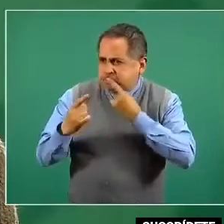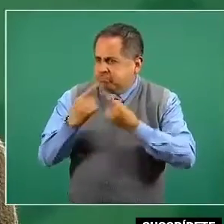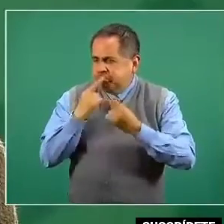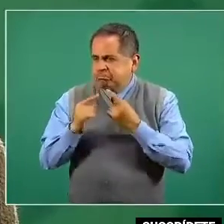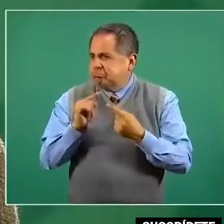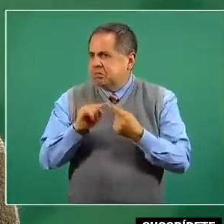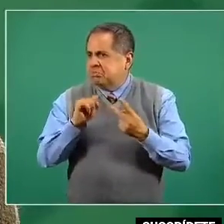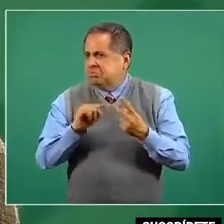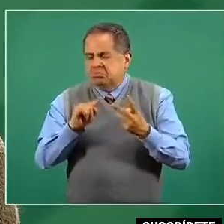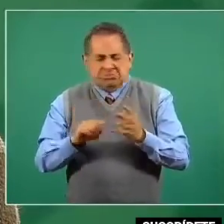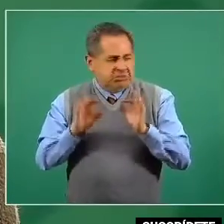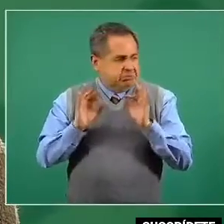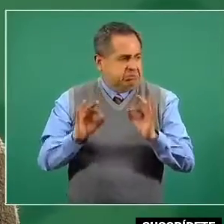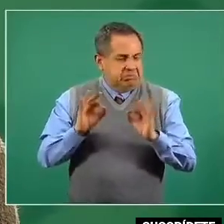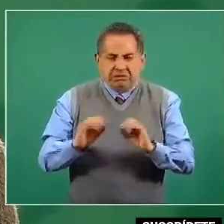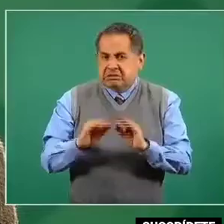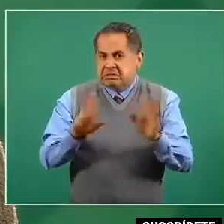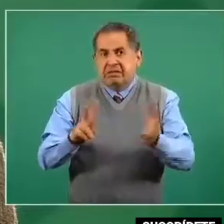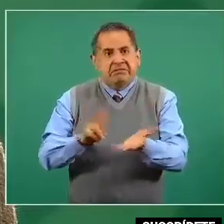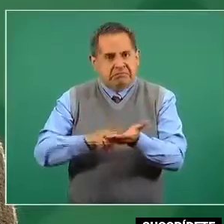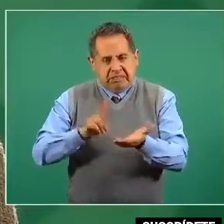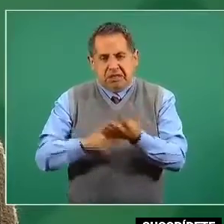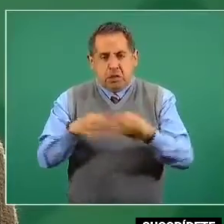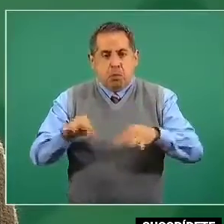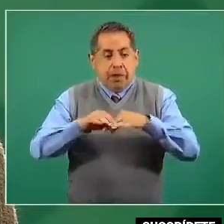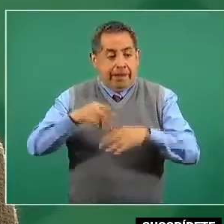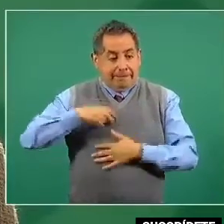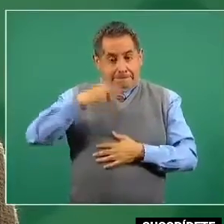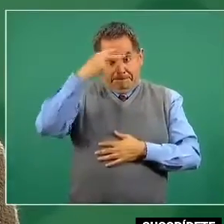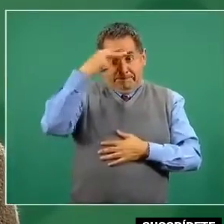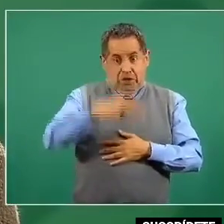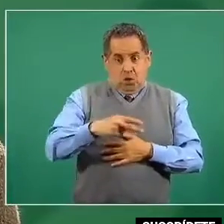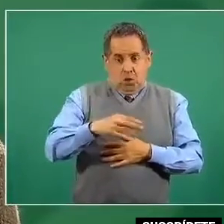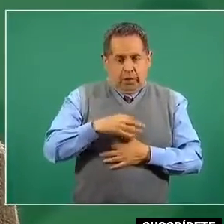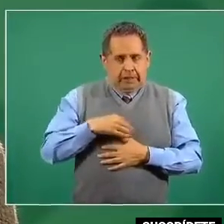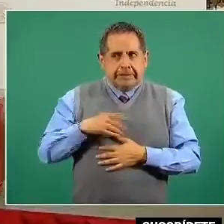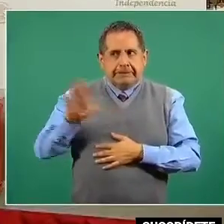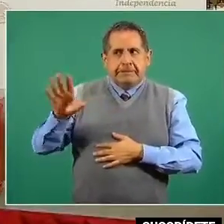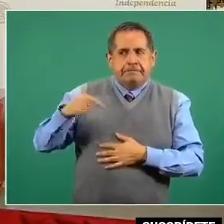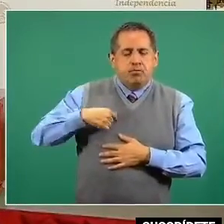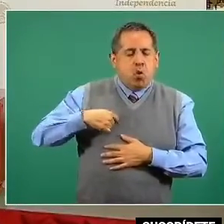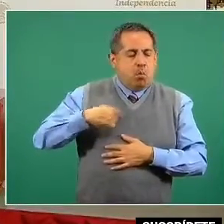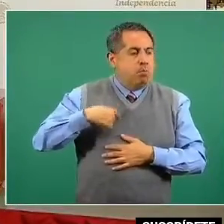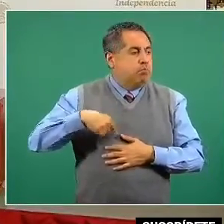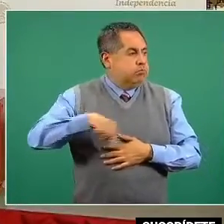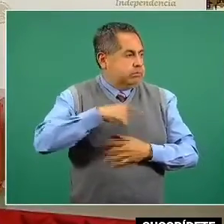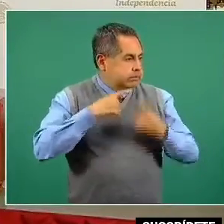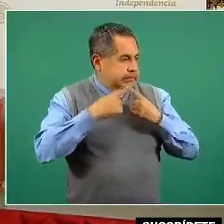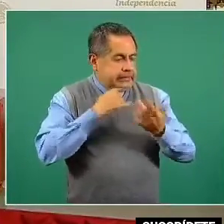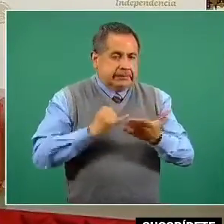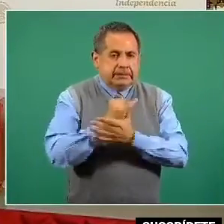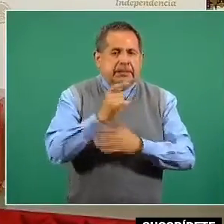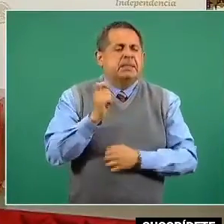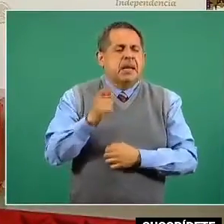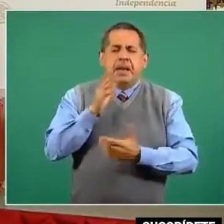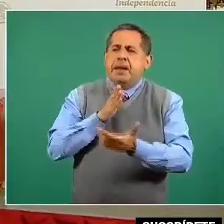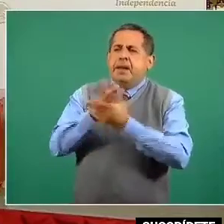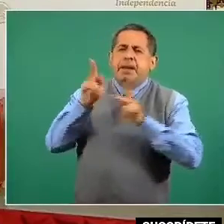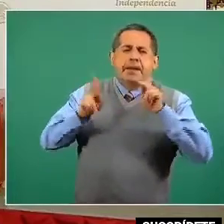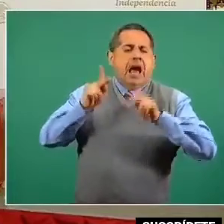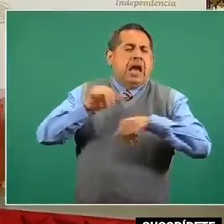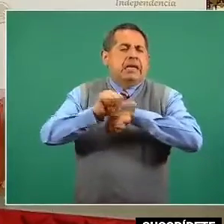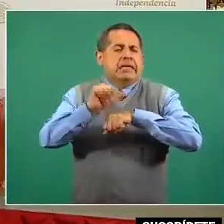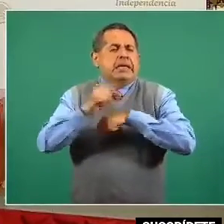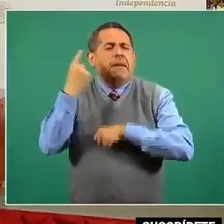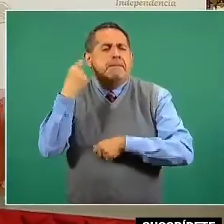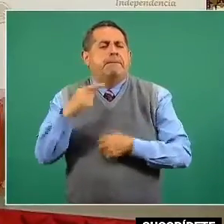con información clave para que el gobierno mexicano pueda tomar decisiones. El objetivo fundamental de la visita fue